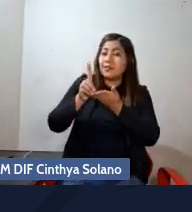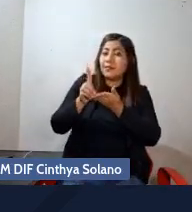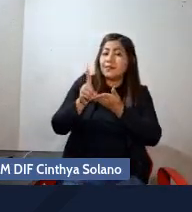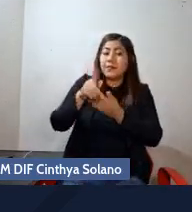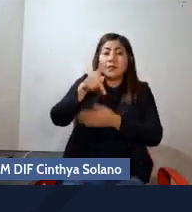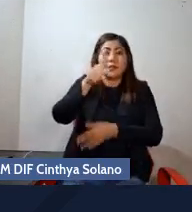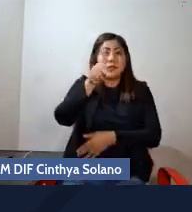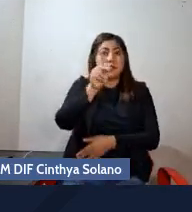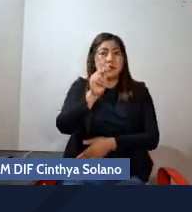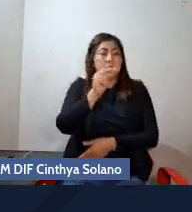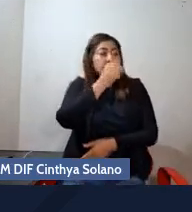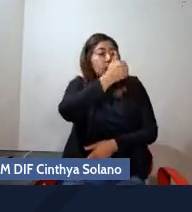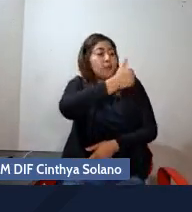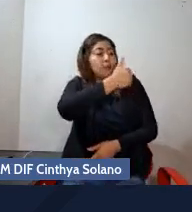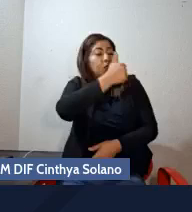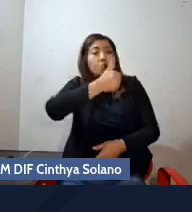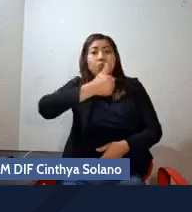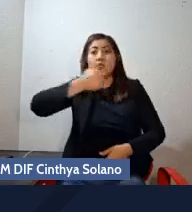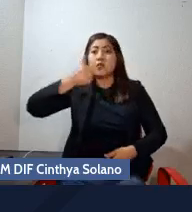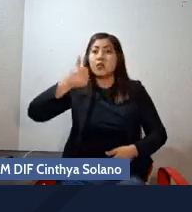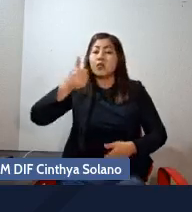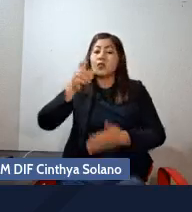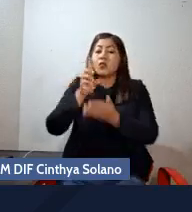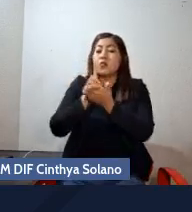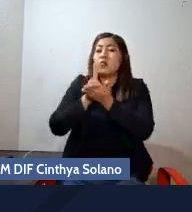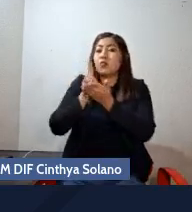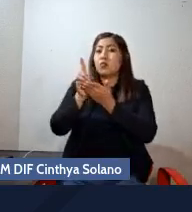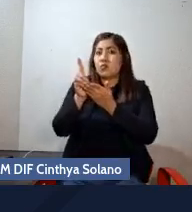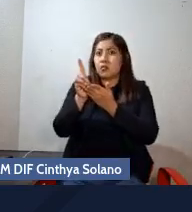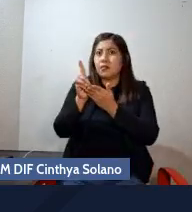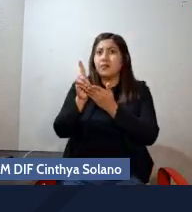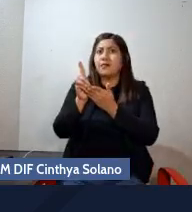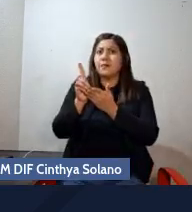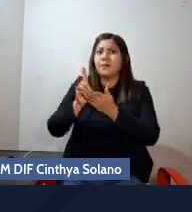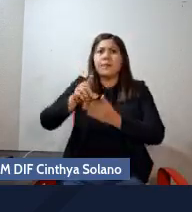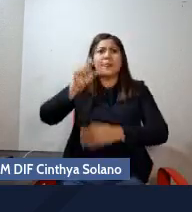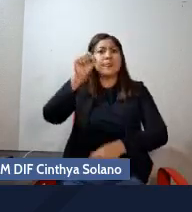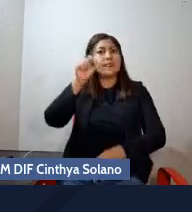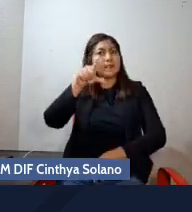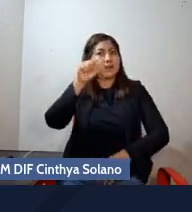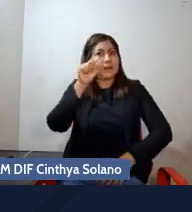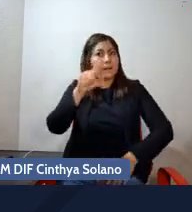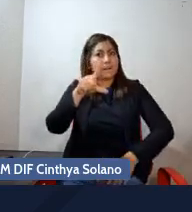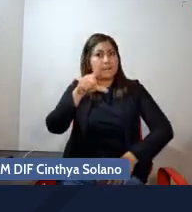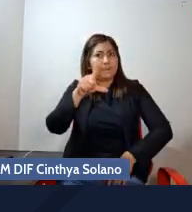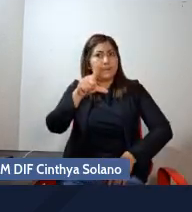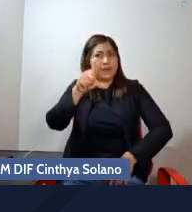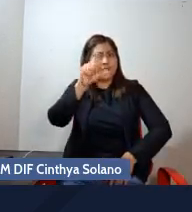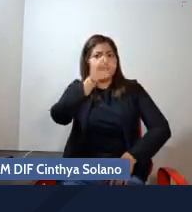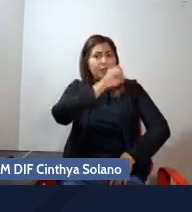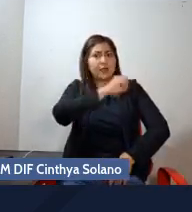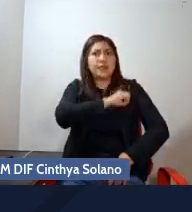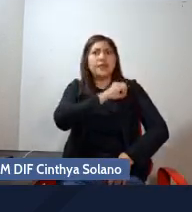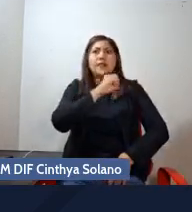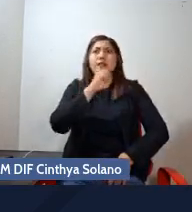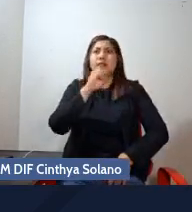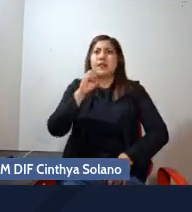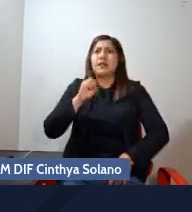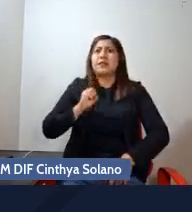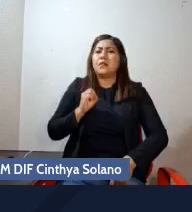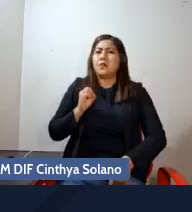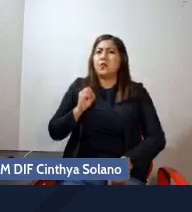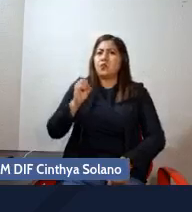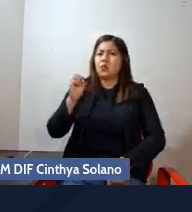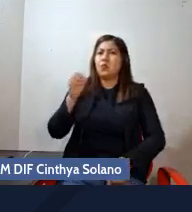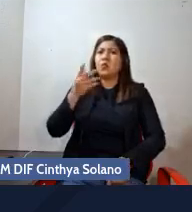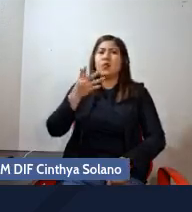tenemos, también tenemos obligaciones. Si tenemos derecho a votar, hay características, hay